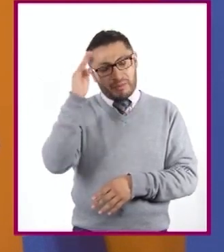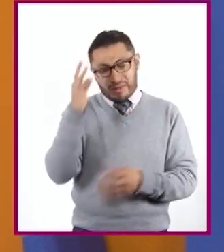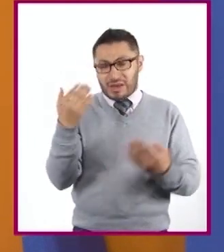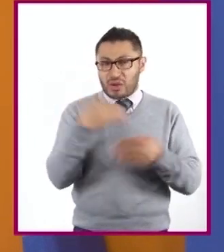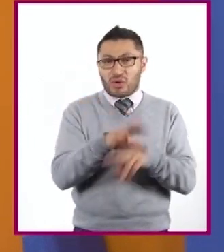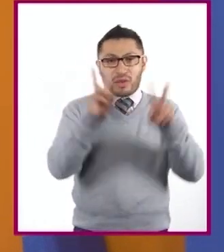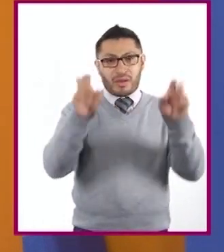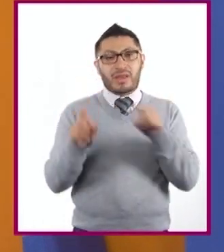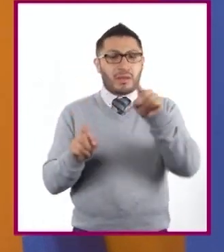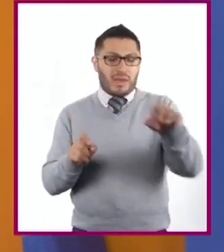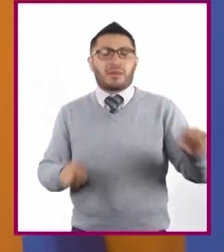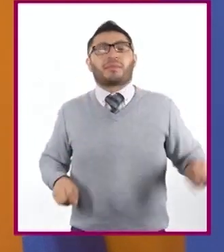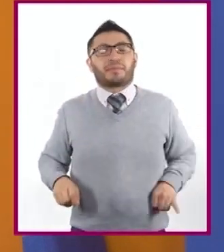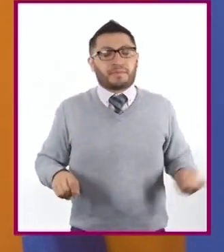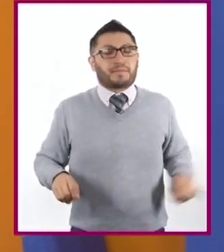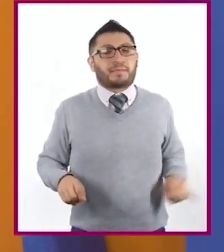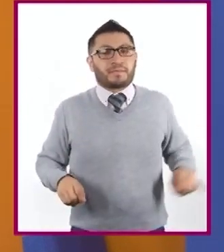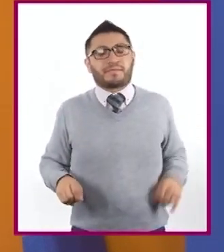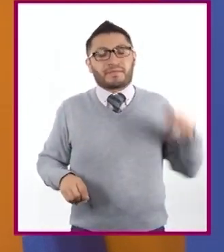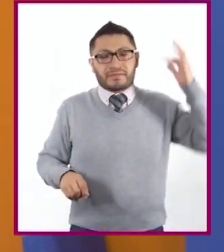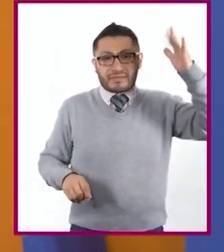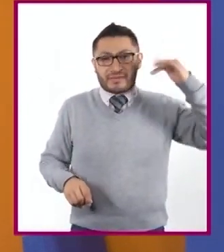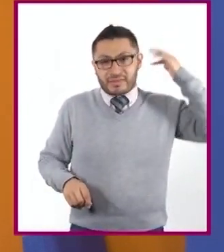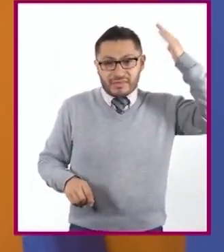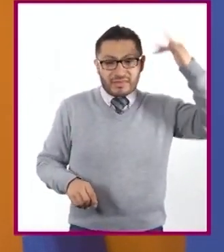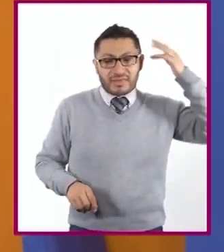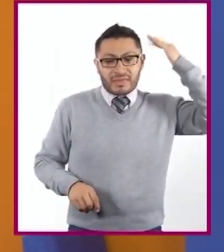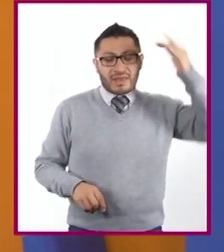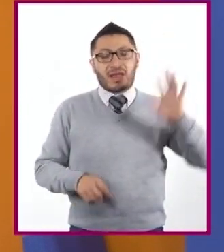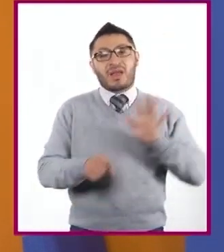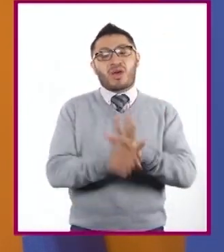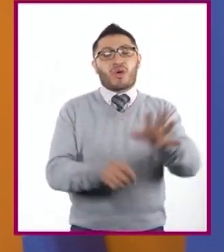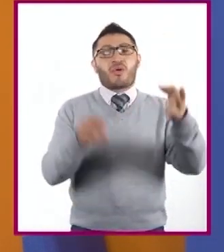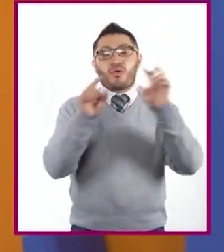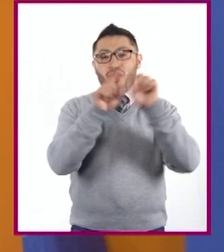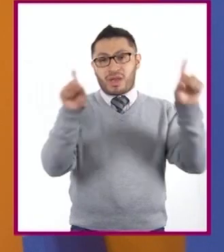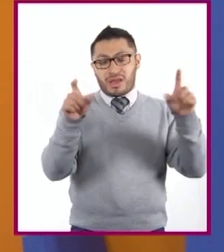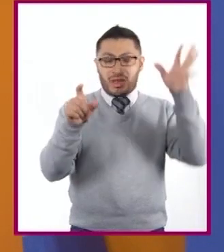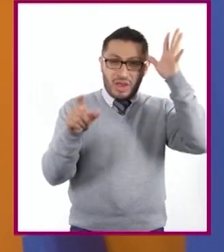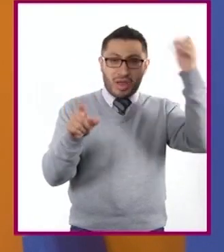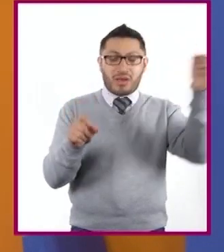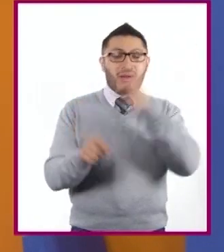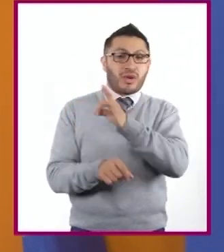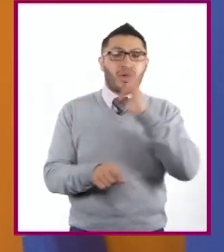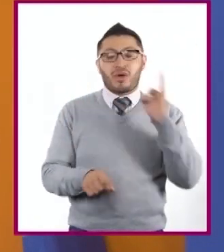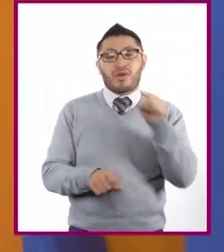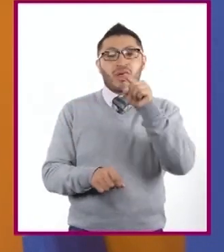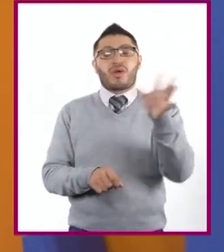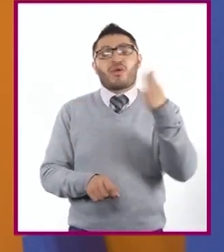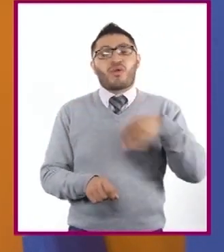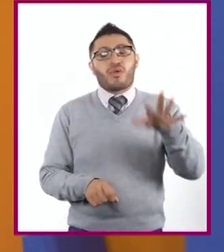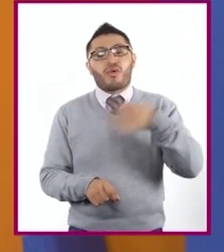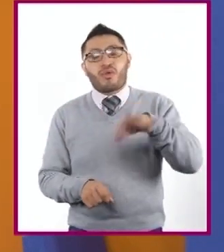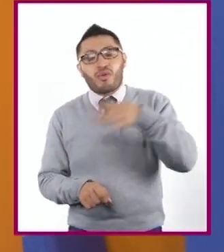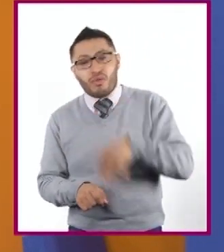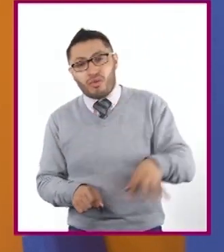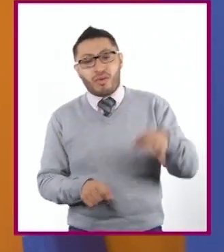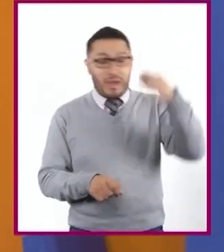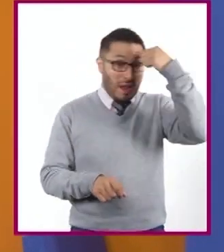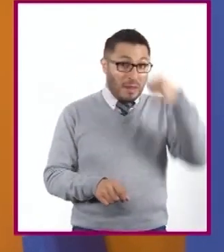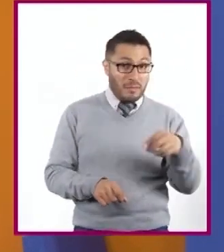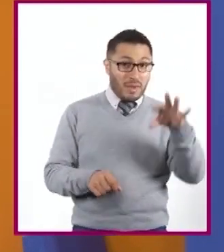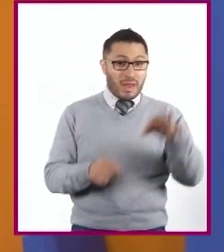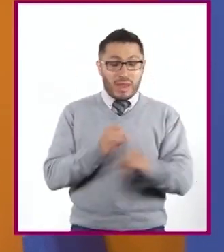un tema que sea de su interés, reflexionen. ¿Qué títulos, conceptos o fechas buscarían al momento de